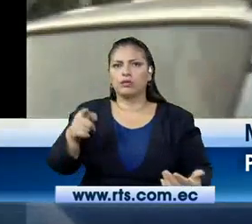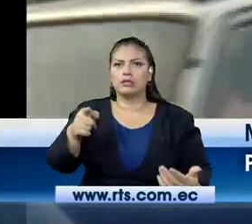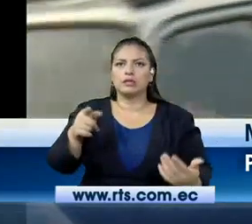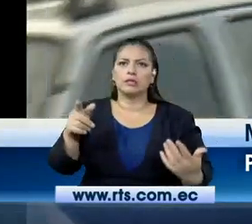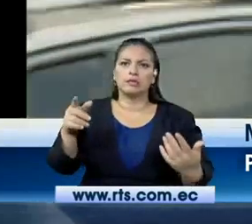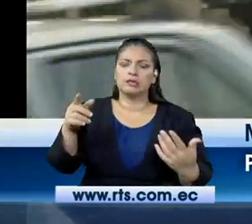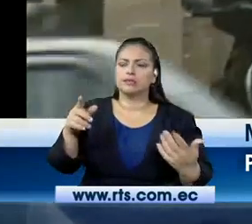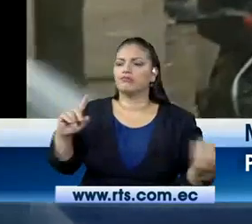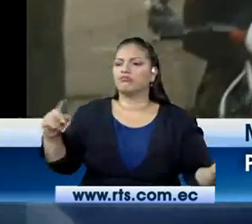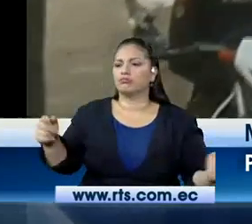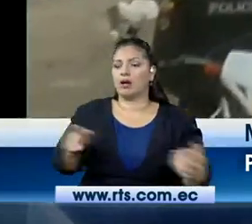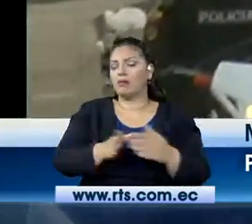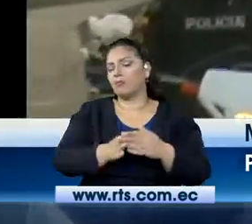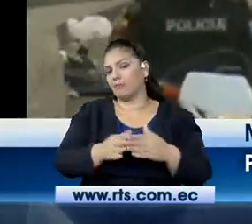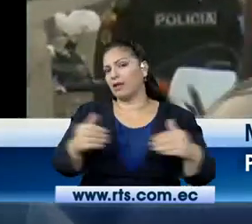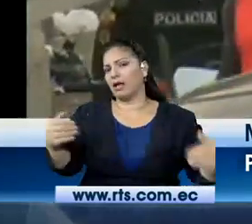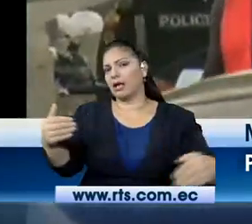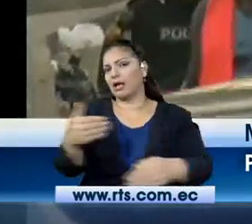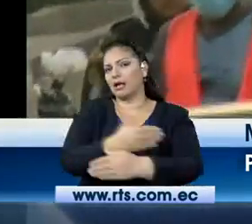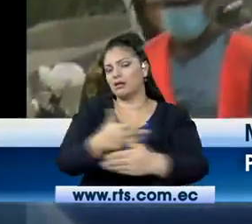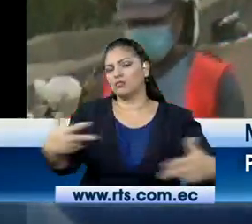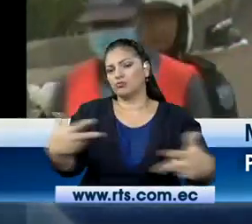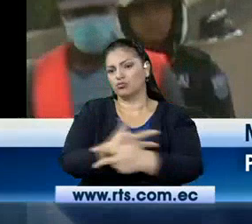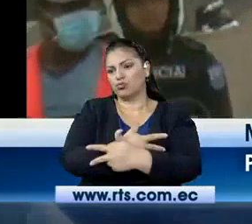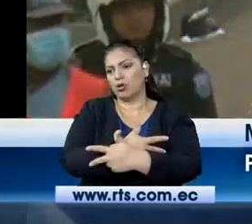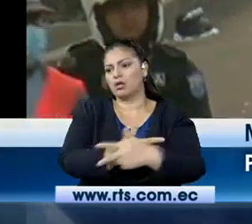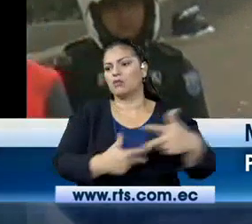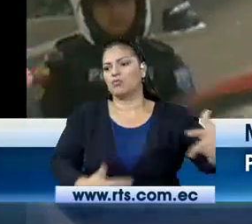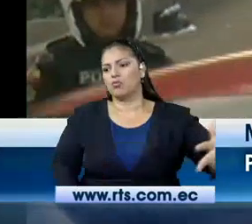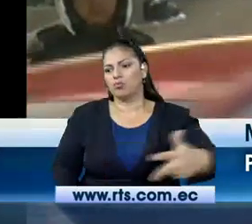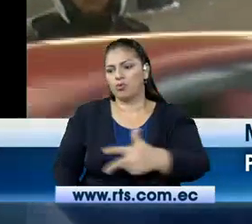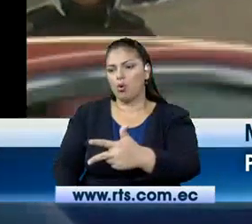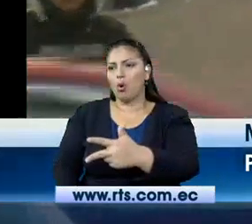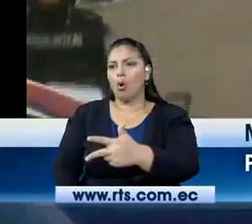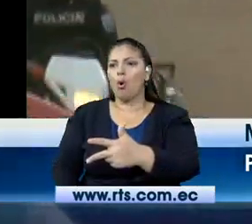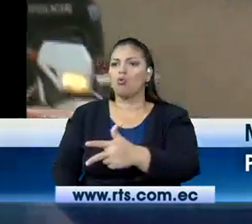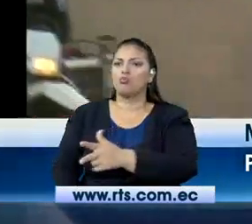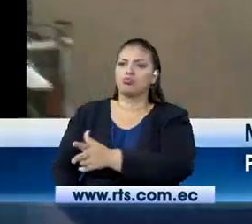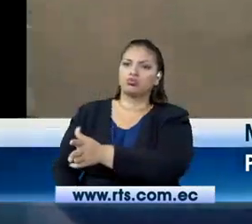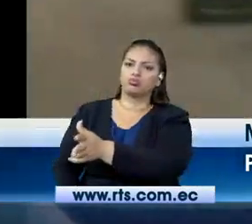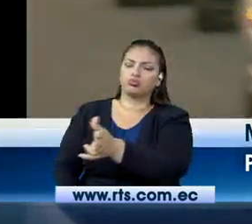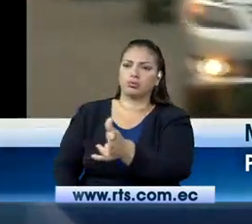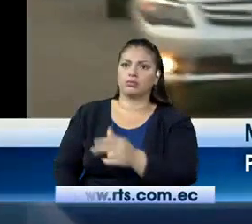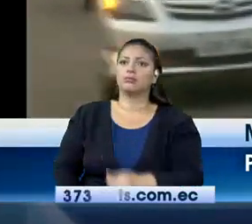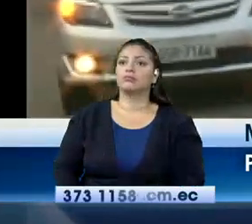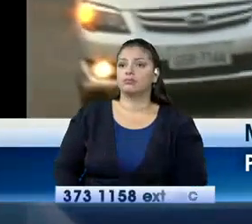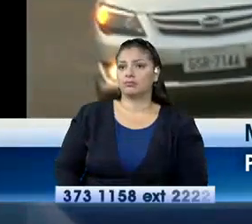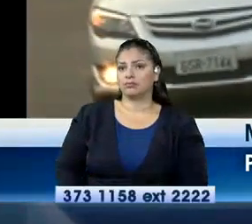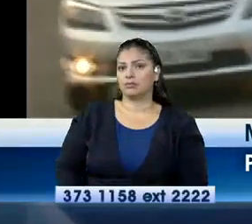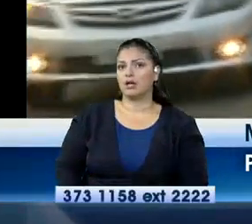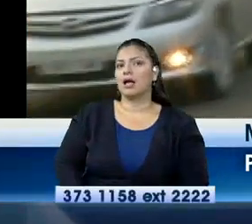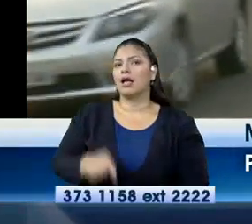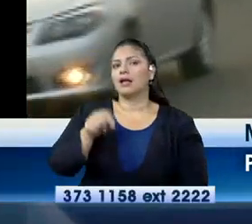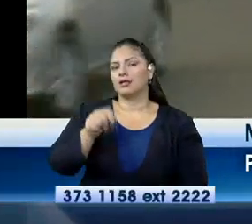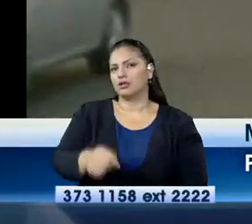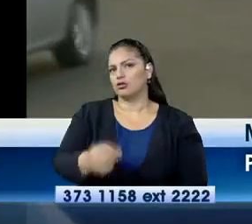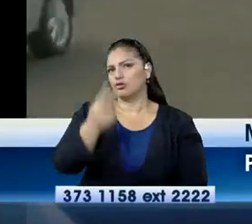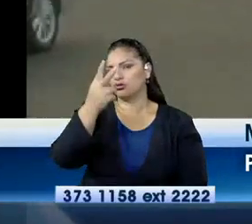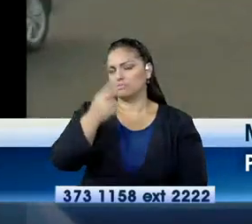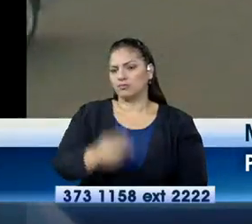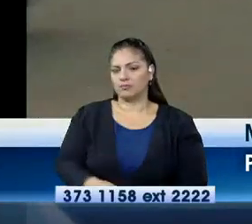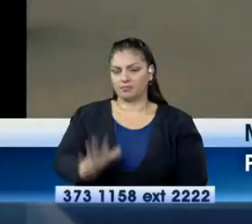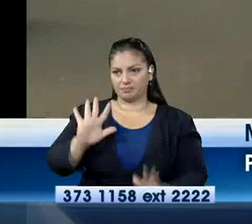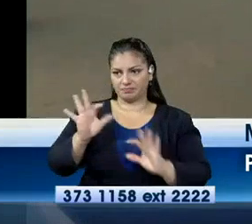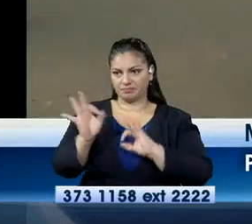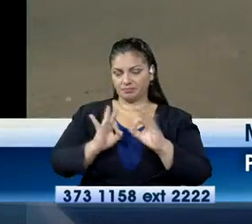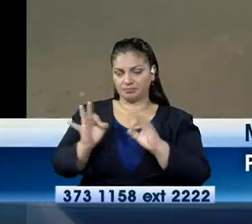U, tanto yendo del norte hacia el sur. ¿Por qué? Porque es un cruce de dos sentidos, porque salen vehículos que van al sur